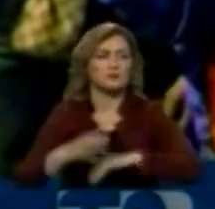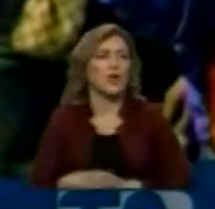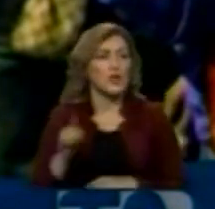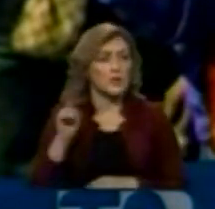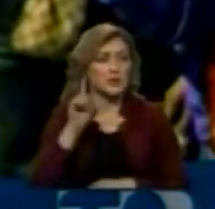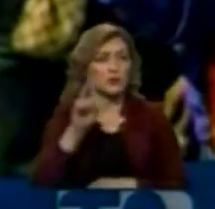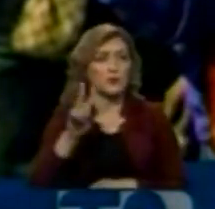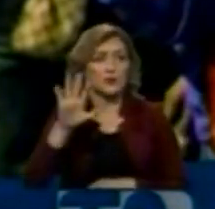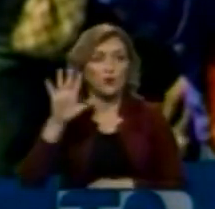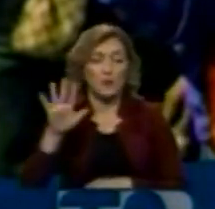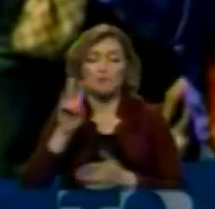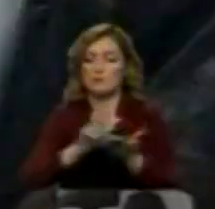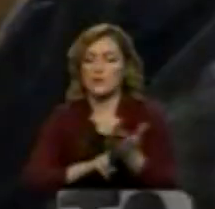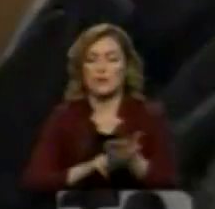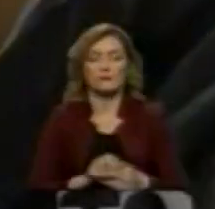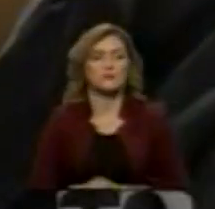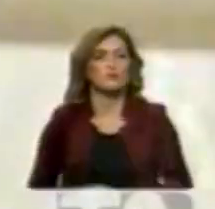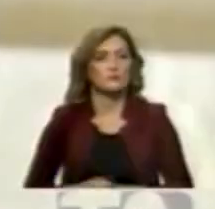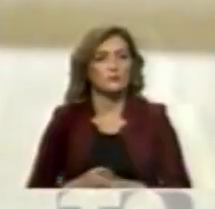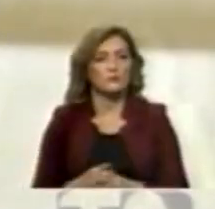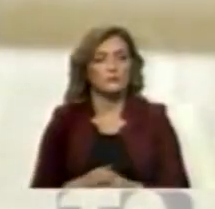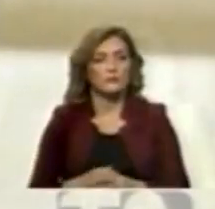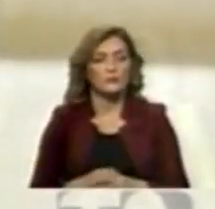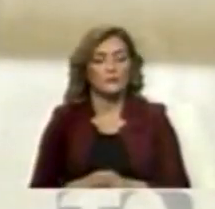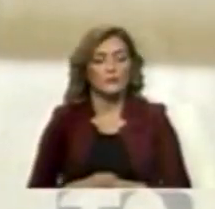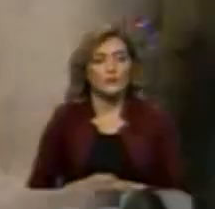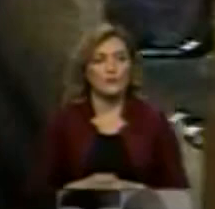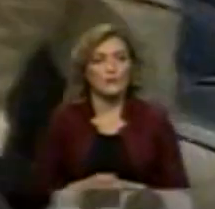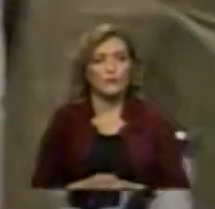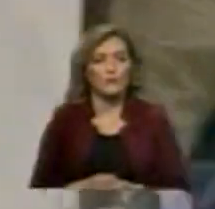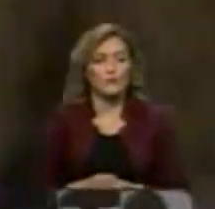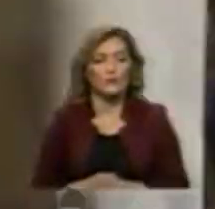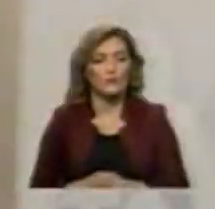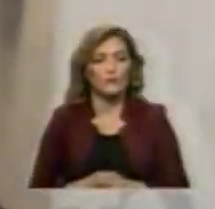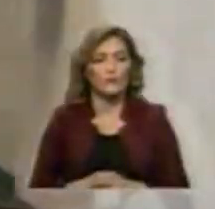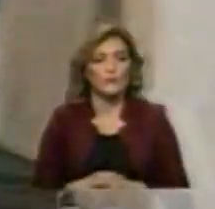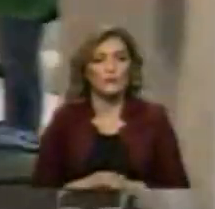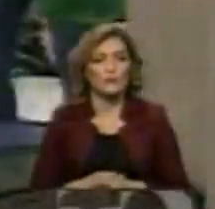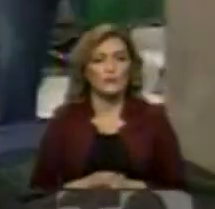125.000 cuentan con visa. En Quito, María Gracia Costa, 24 horas.